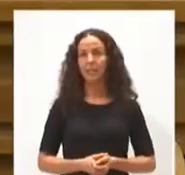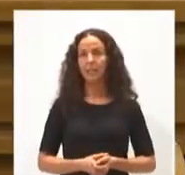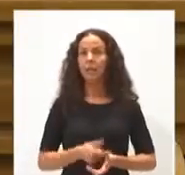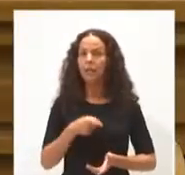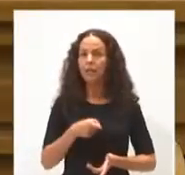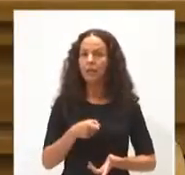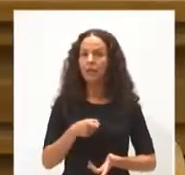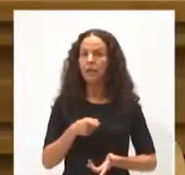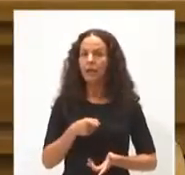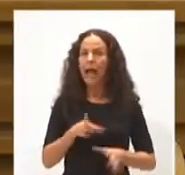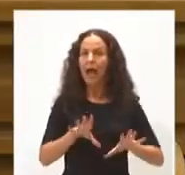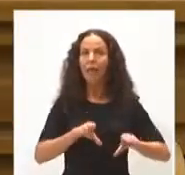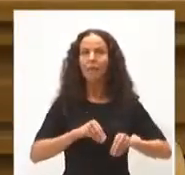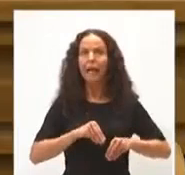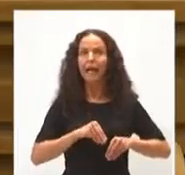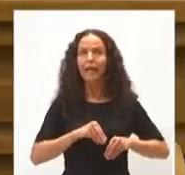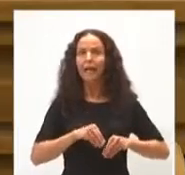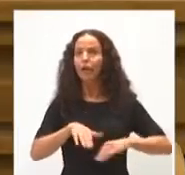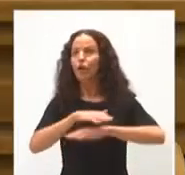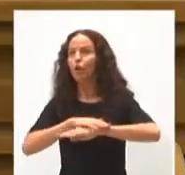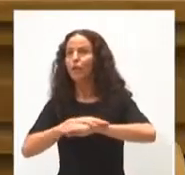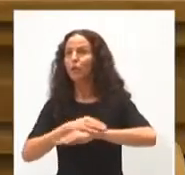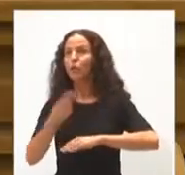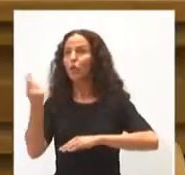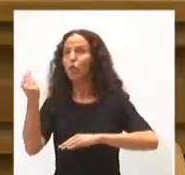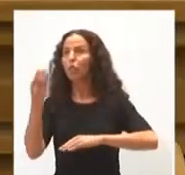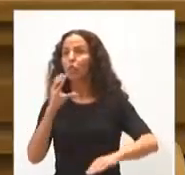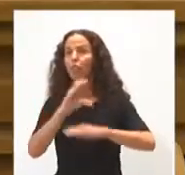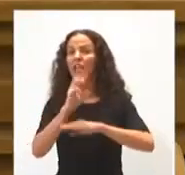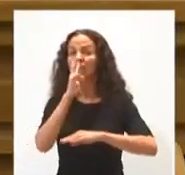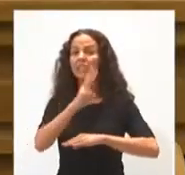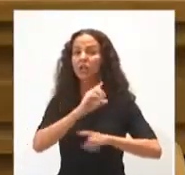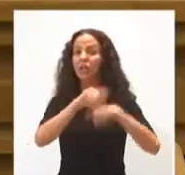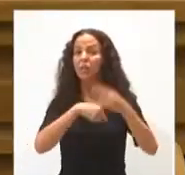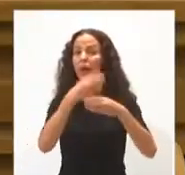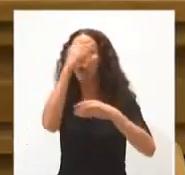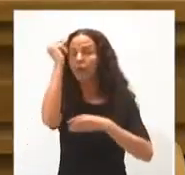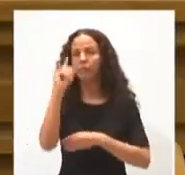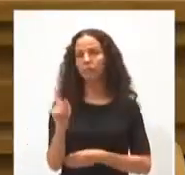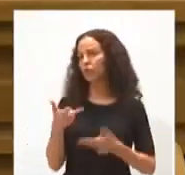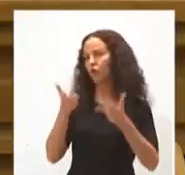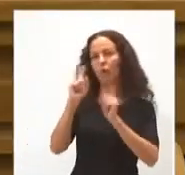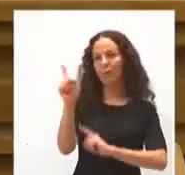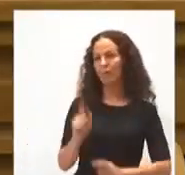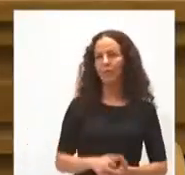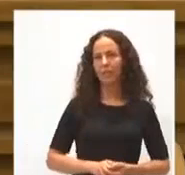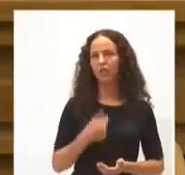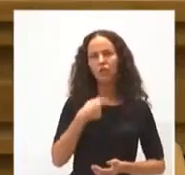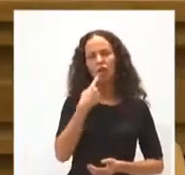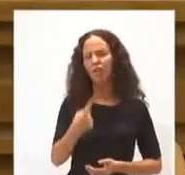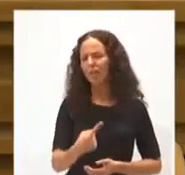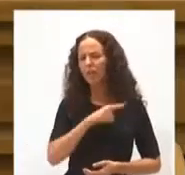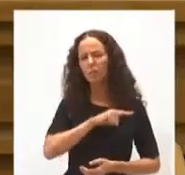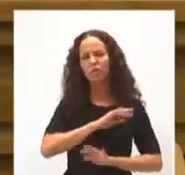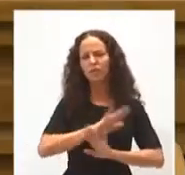ningún concepto que el estado ponga dinero para tres años y luego se olvide lo digo como lo siento y como los tipos